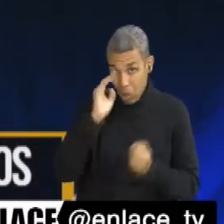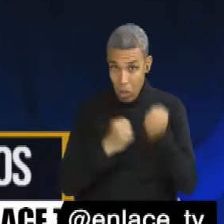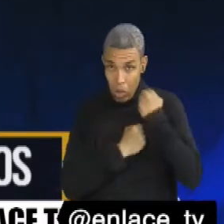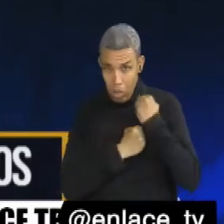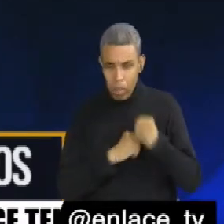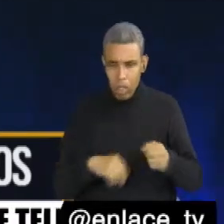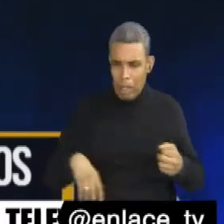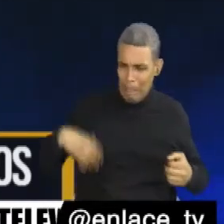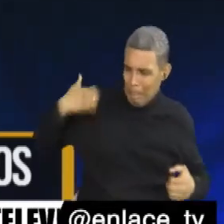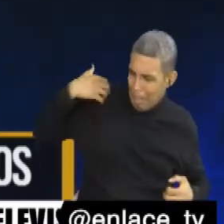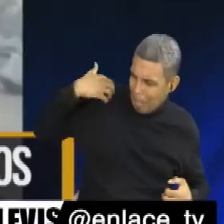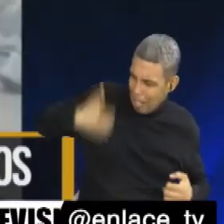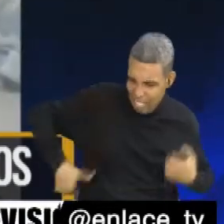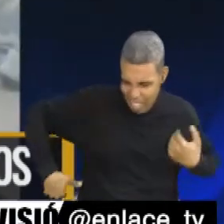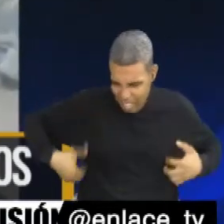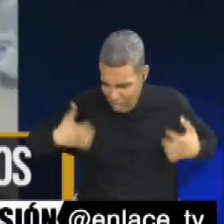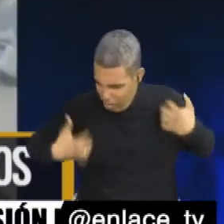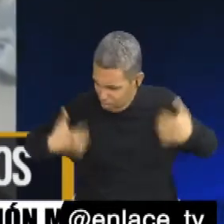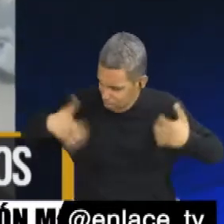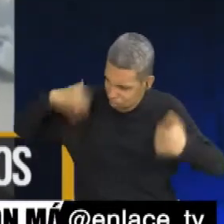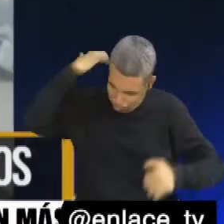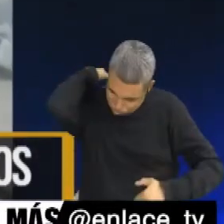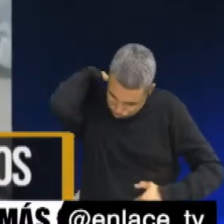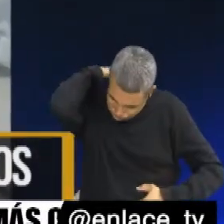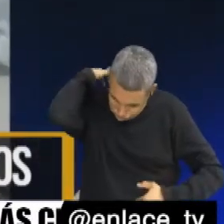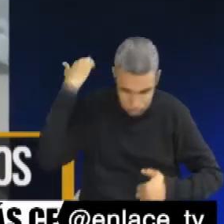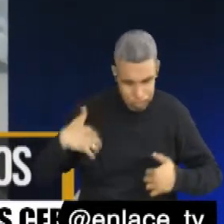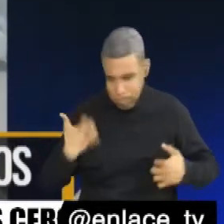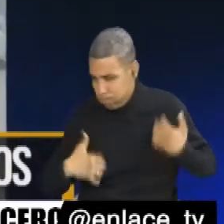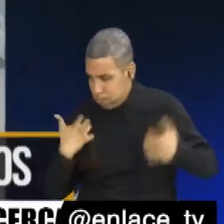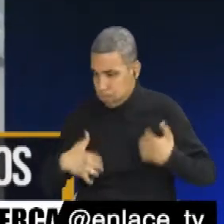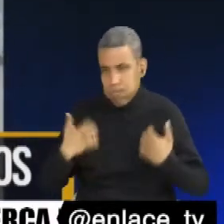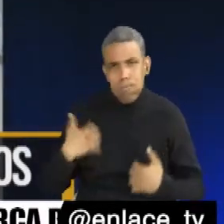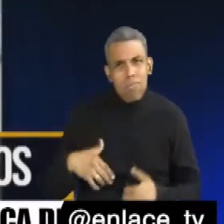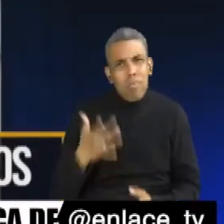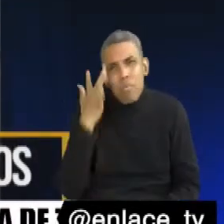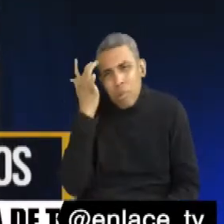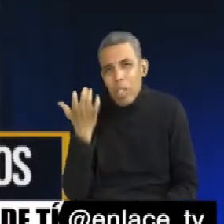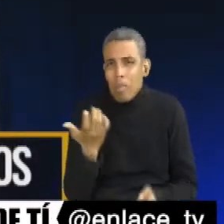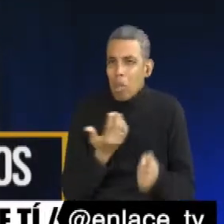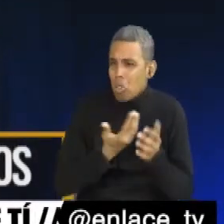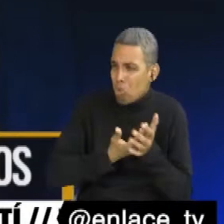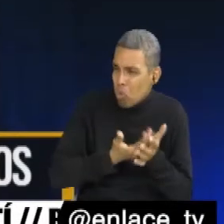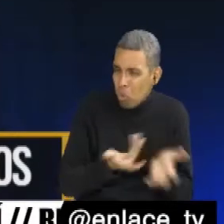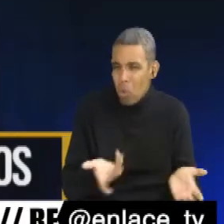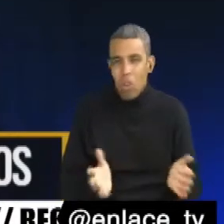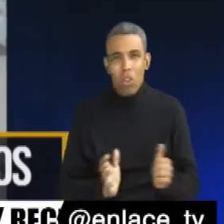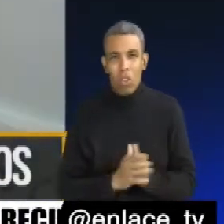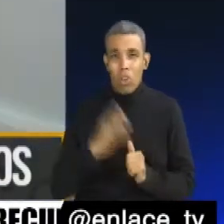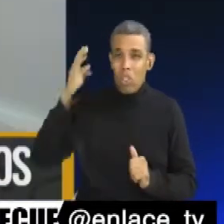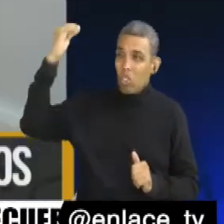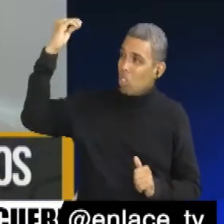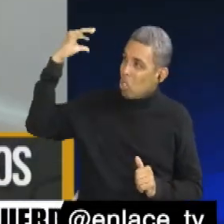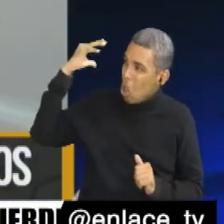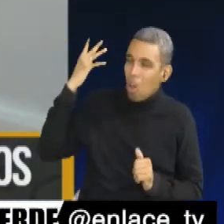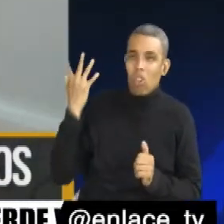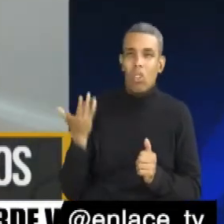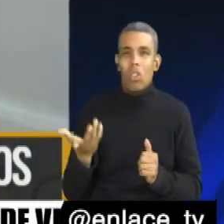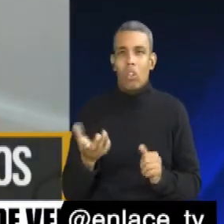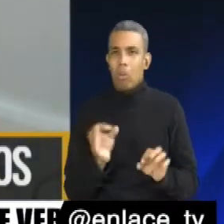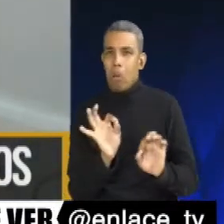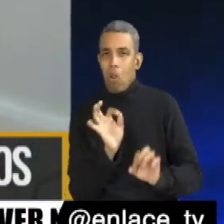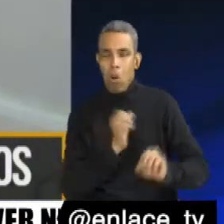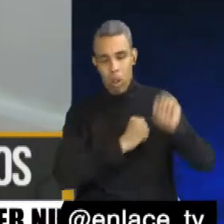le llamamos esto salpullido. Eso se produce por el sudor, de pronto por no bañarse